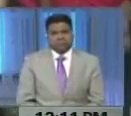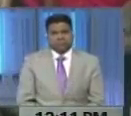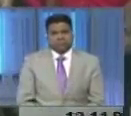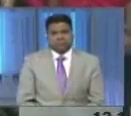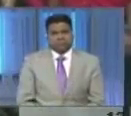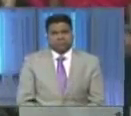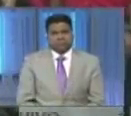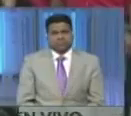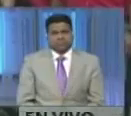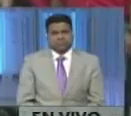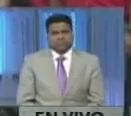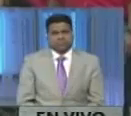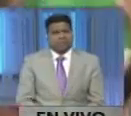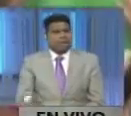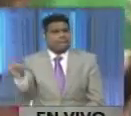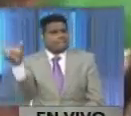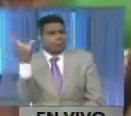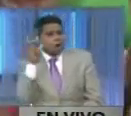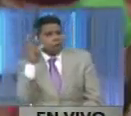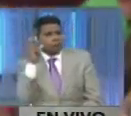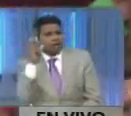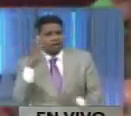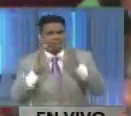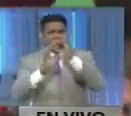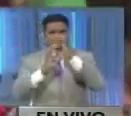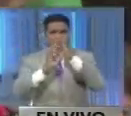vamos a escuchar que suenen los clarines de la patria, pa' ver.